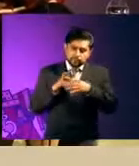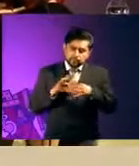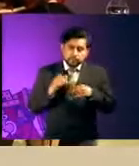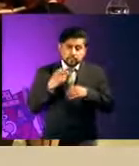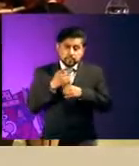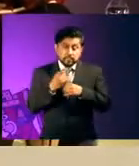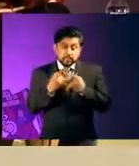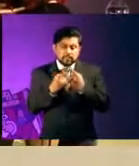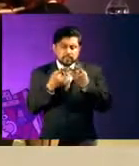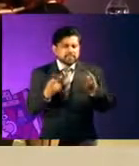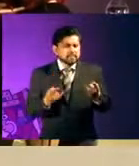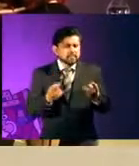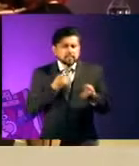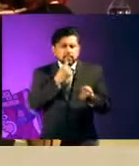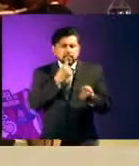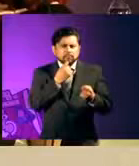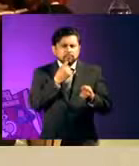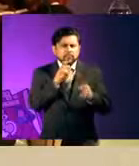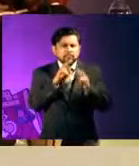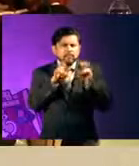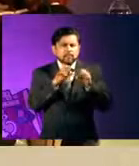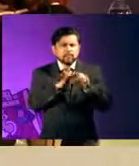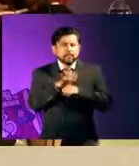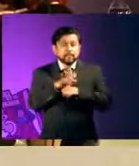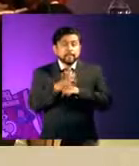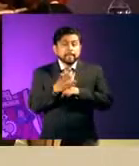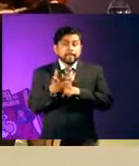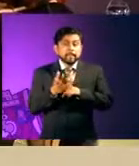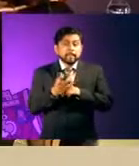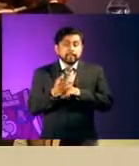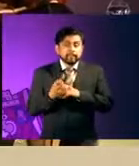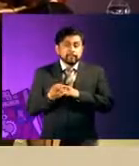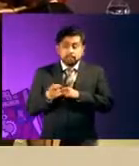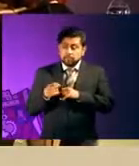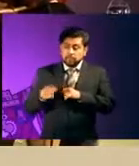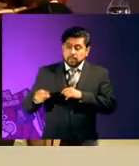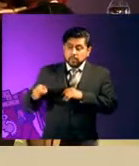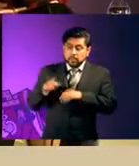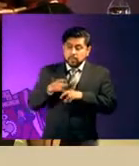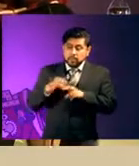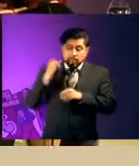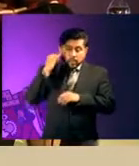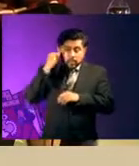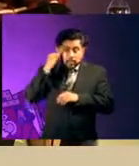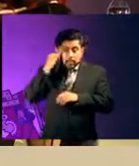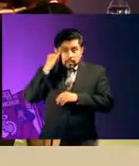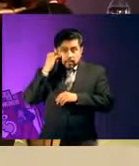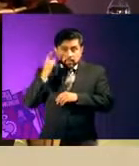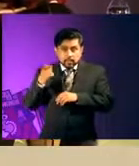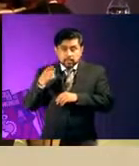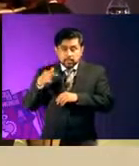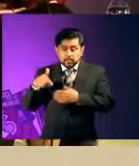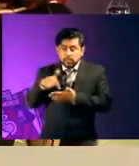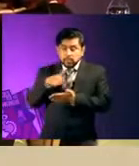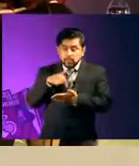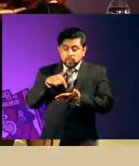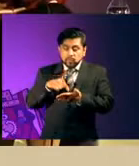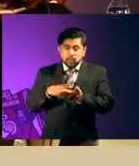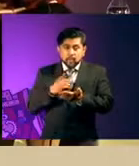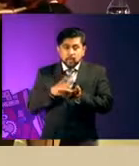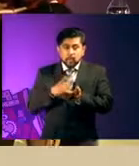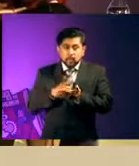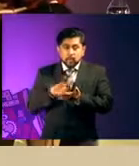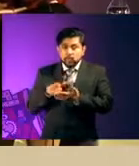origen verdadero o el origen indígena de esto que se llamó el dorado esta ciudad